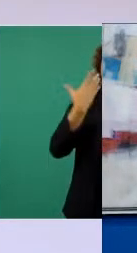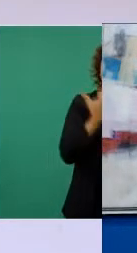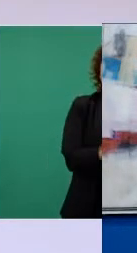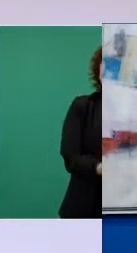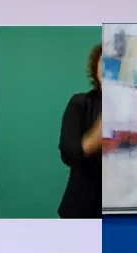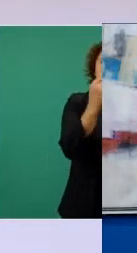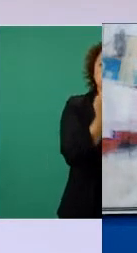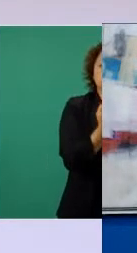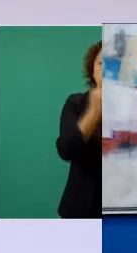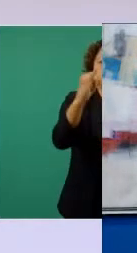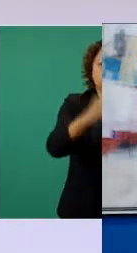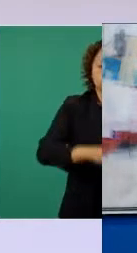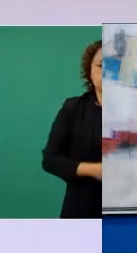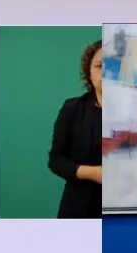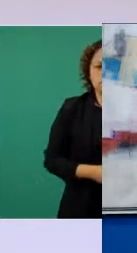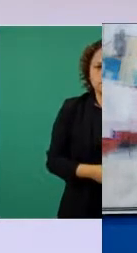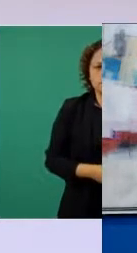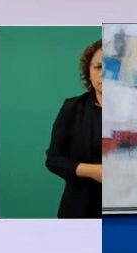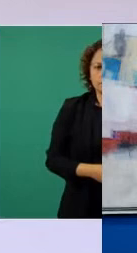El día de hoy